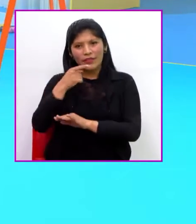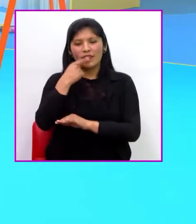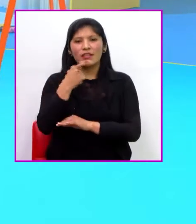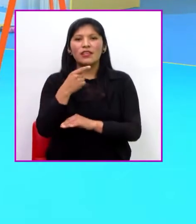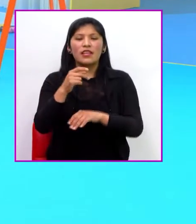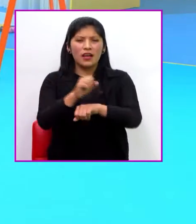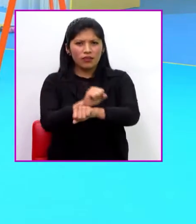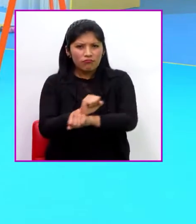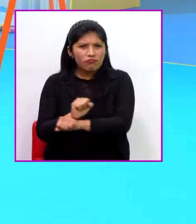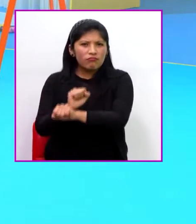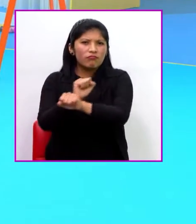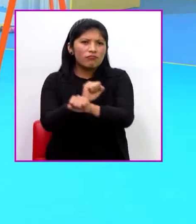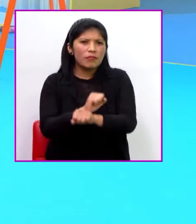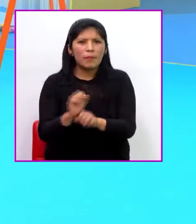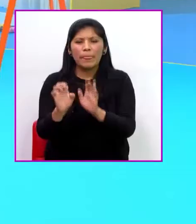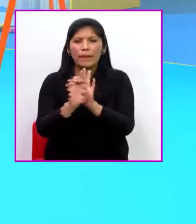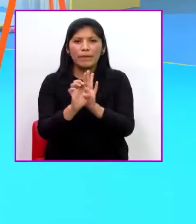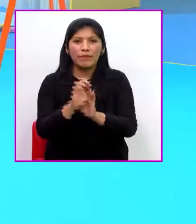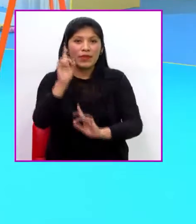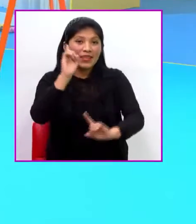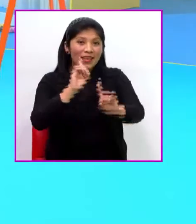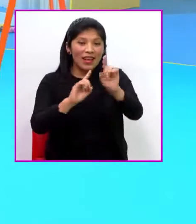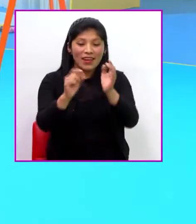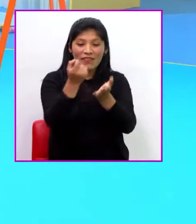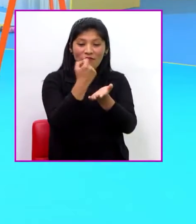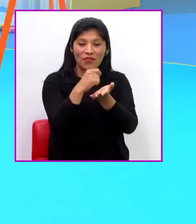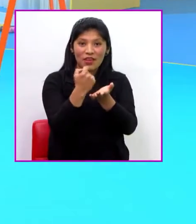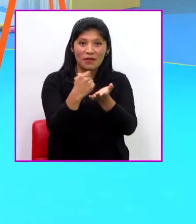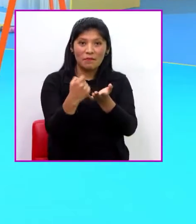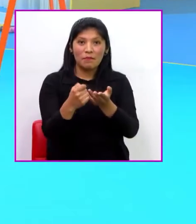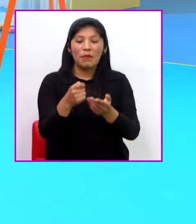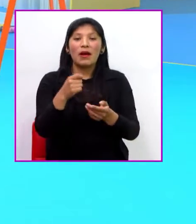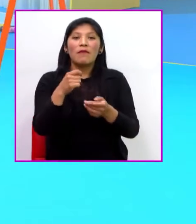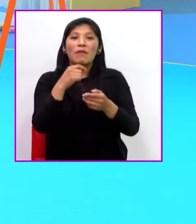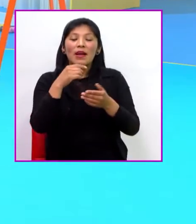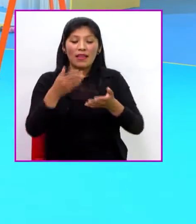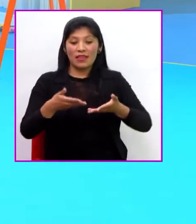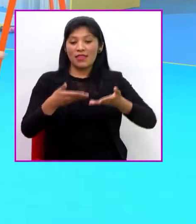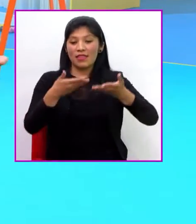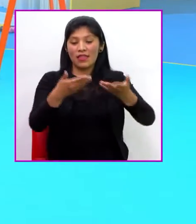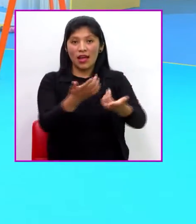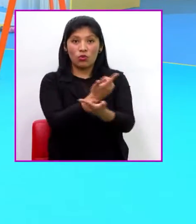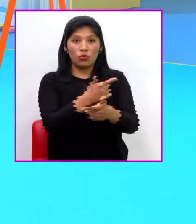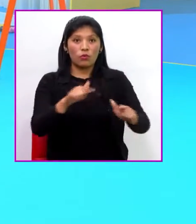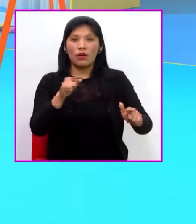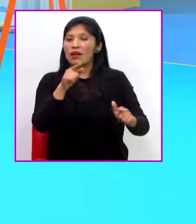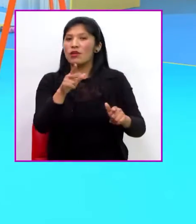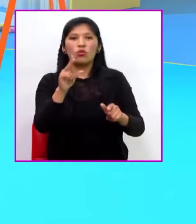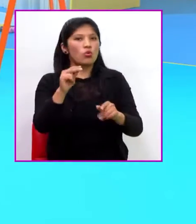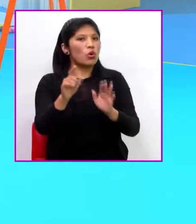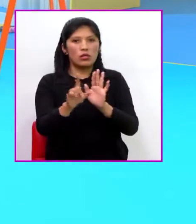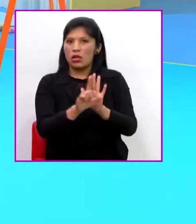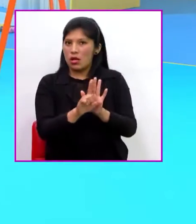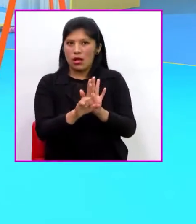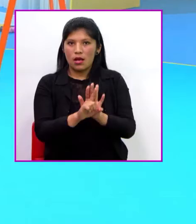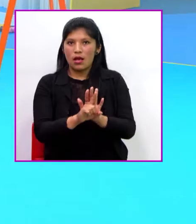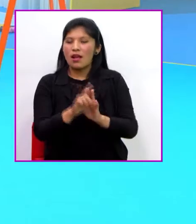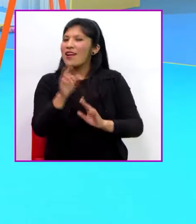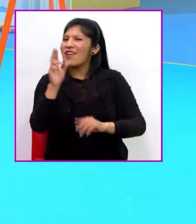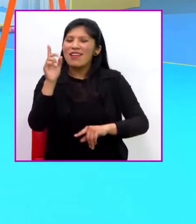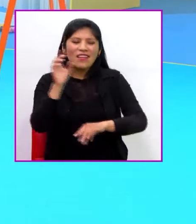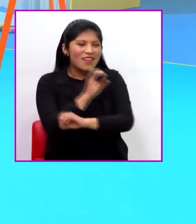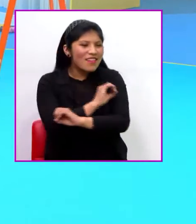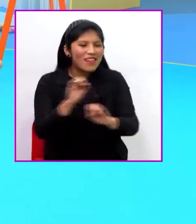la esclavitud, por ejemplo, si alguien firmaba cediendo su libertad, esto es ilegal. Nadie puede ceder